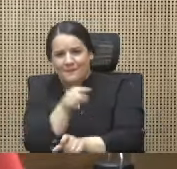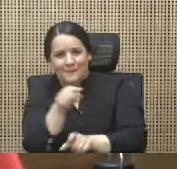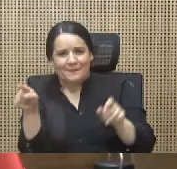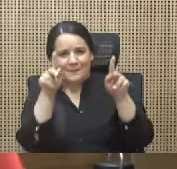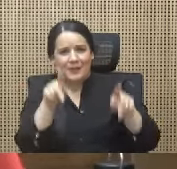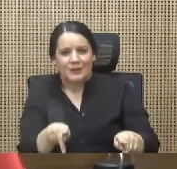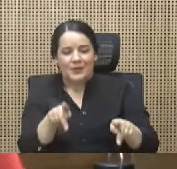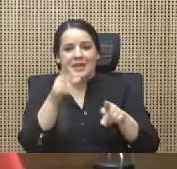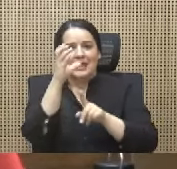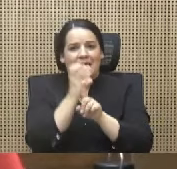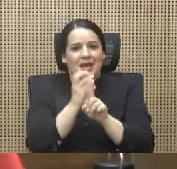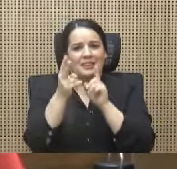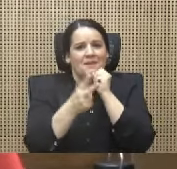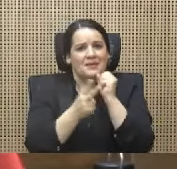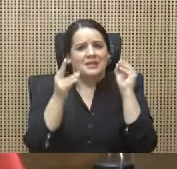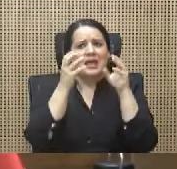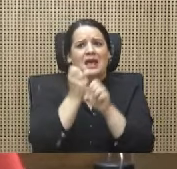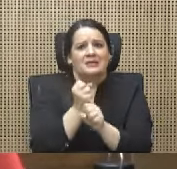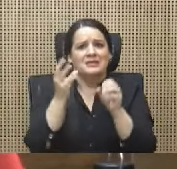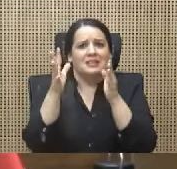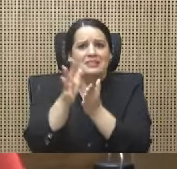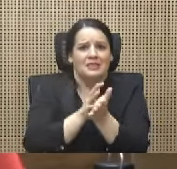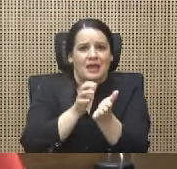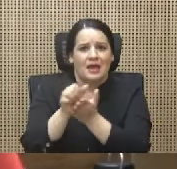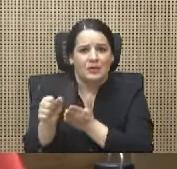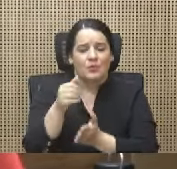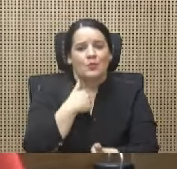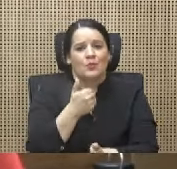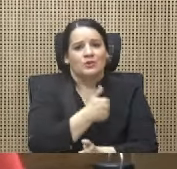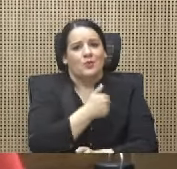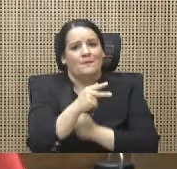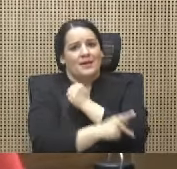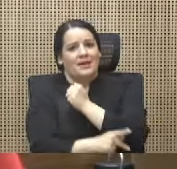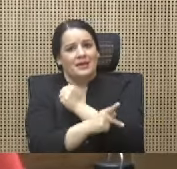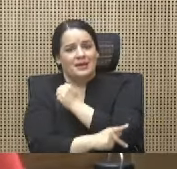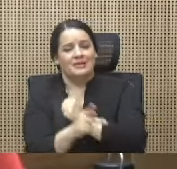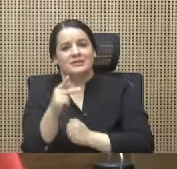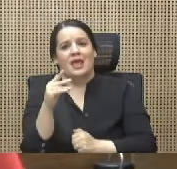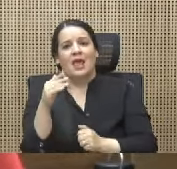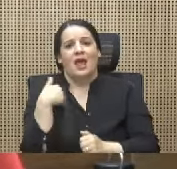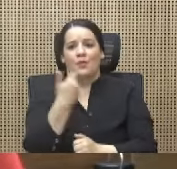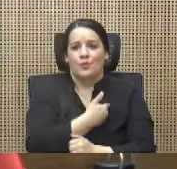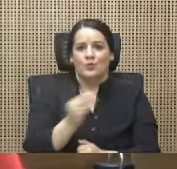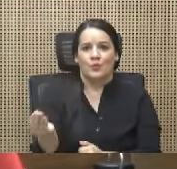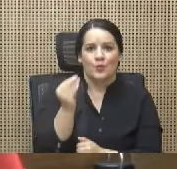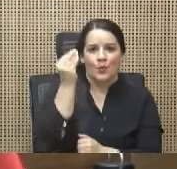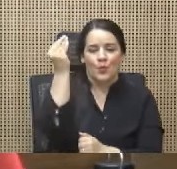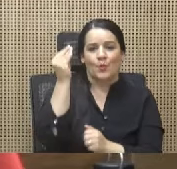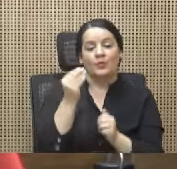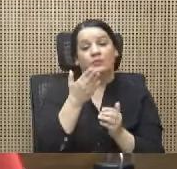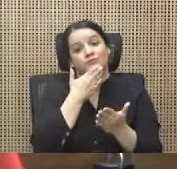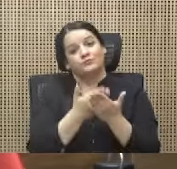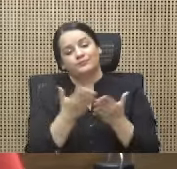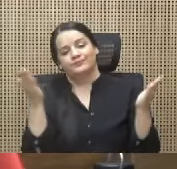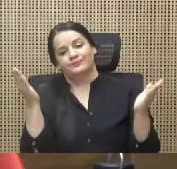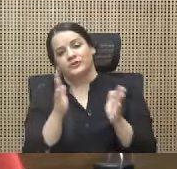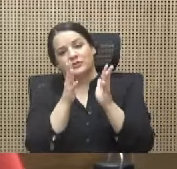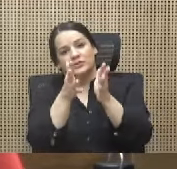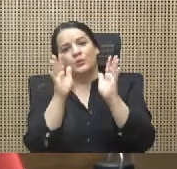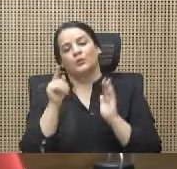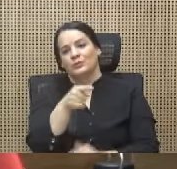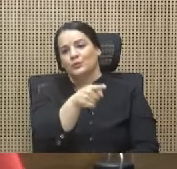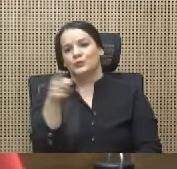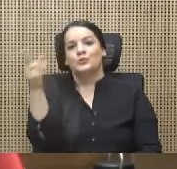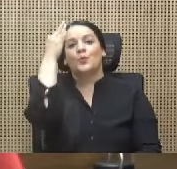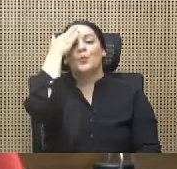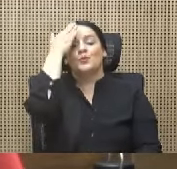que cada vez hacen más daño a nuestro país y a nuestra juventud. Pero bueno, se los dejo a, pues a conciencia